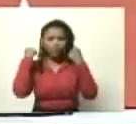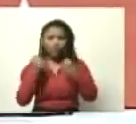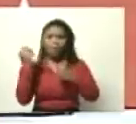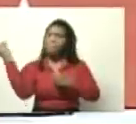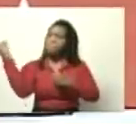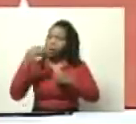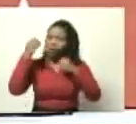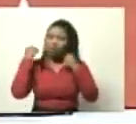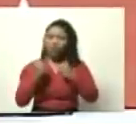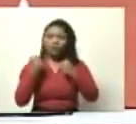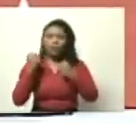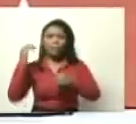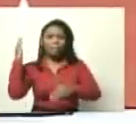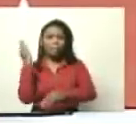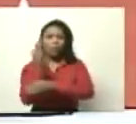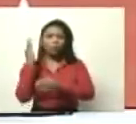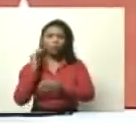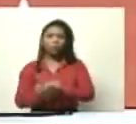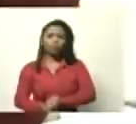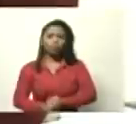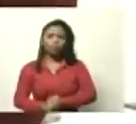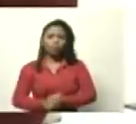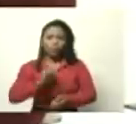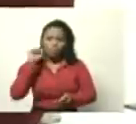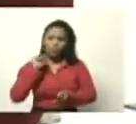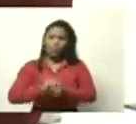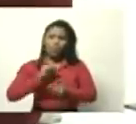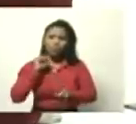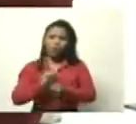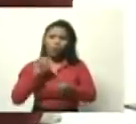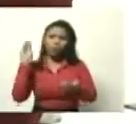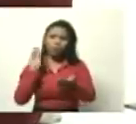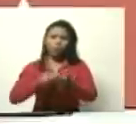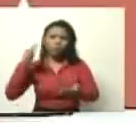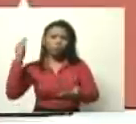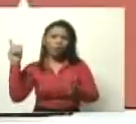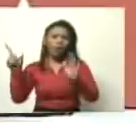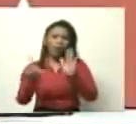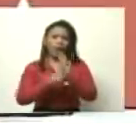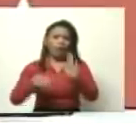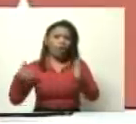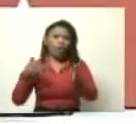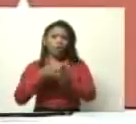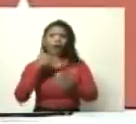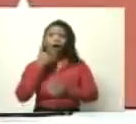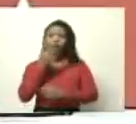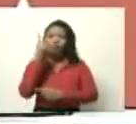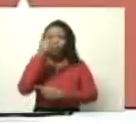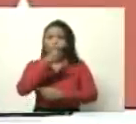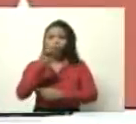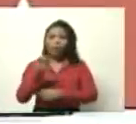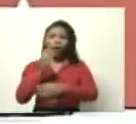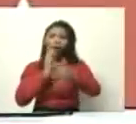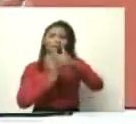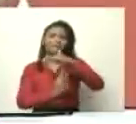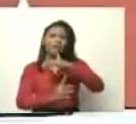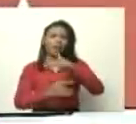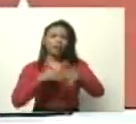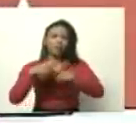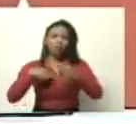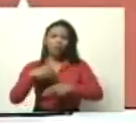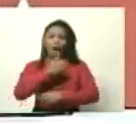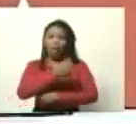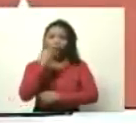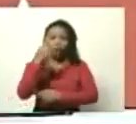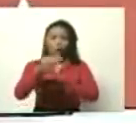mucho más duros en la aplicación de la ley contra alguien que haya venido de las filas de la revolución. Cada quien que